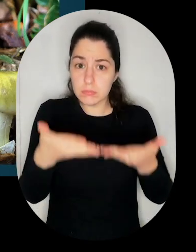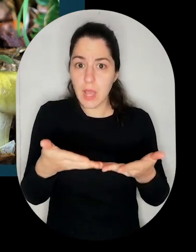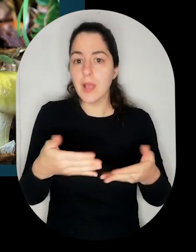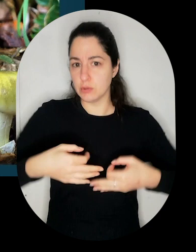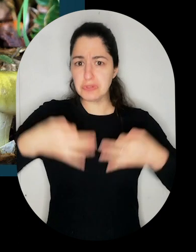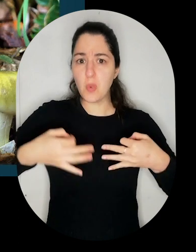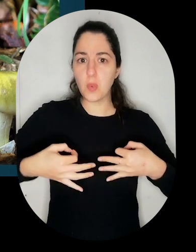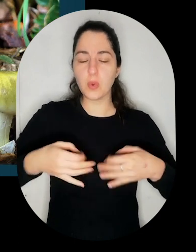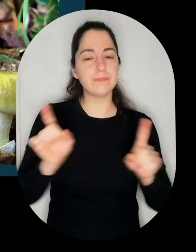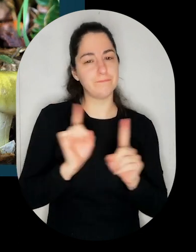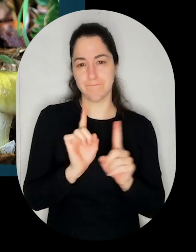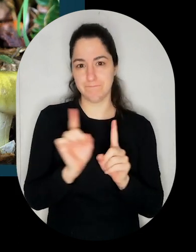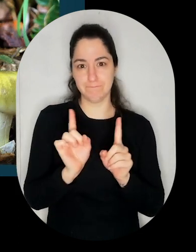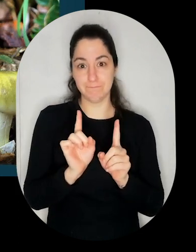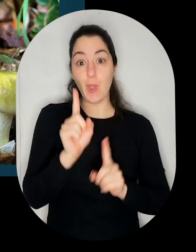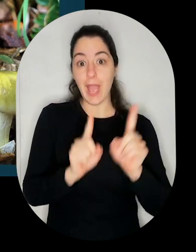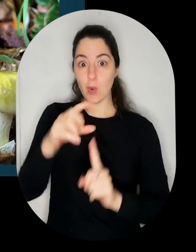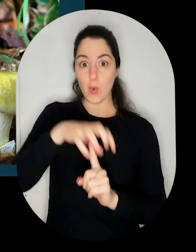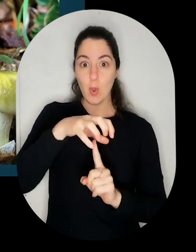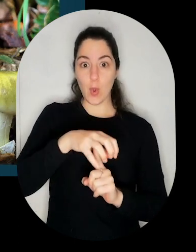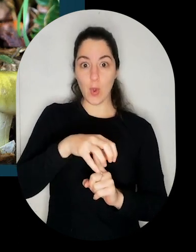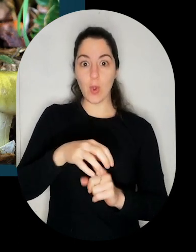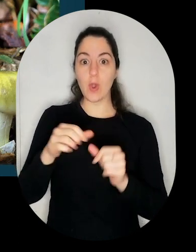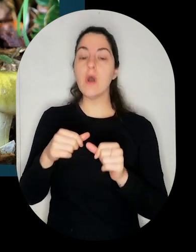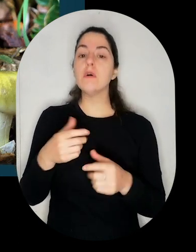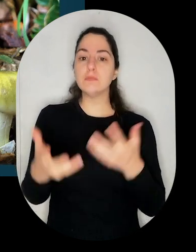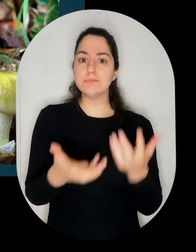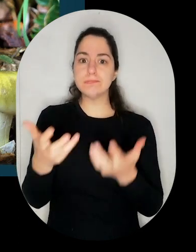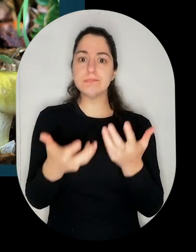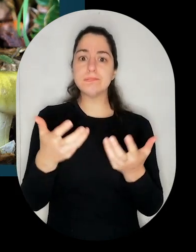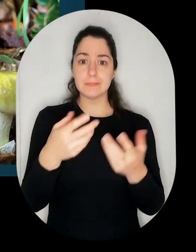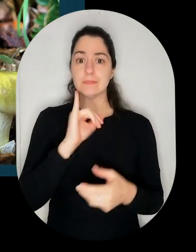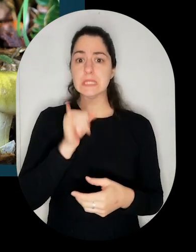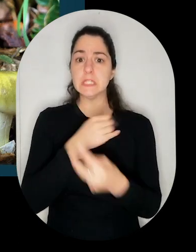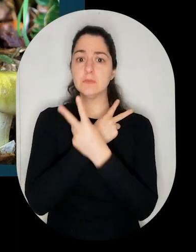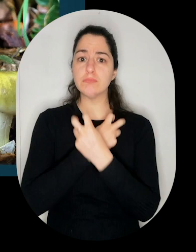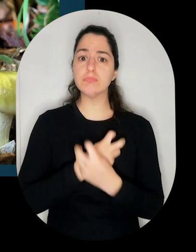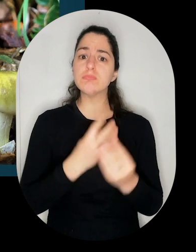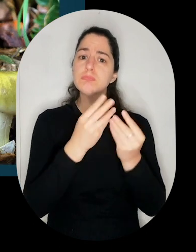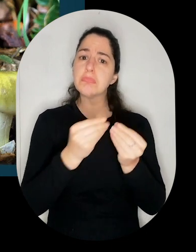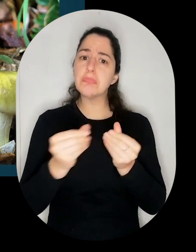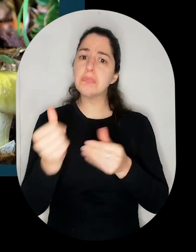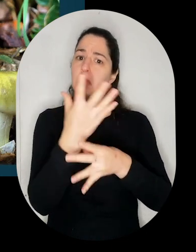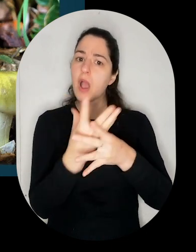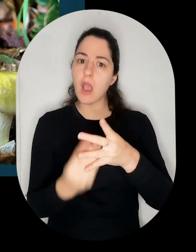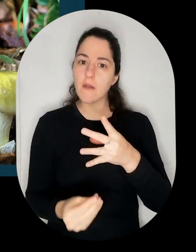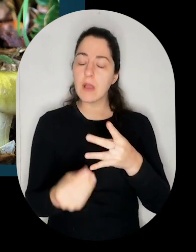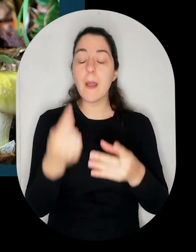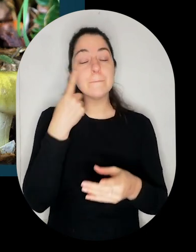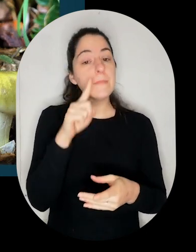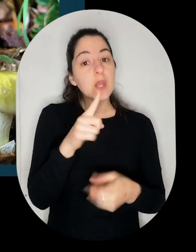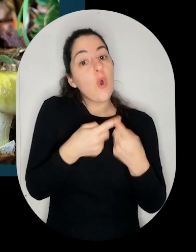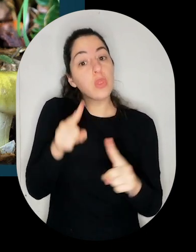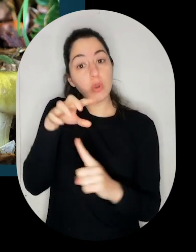son seguros. Tampoco es así. Hay especies que tienen toxinas degradables por calor, pero hay hongos que tienen toxinas que son termolábiles,